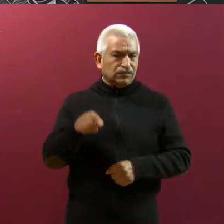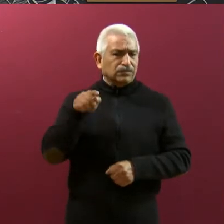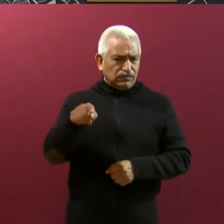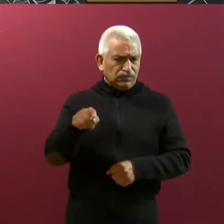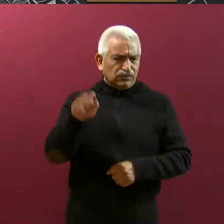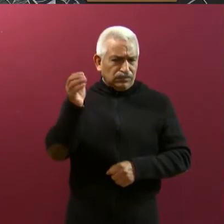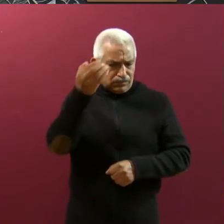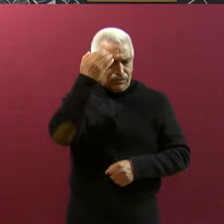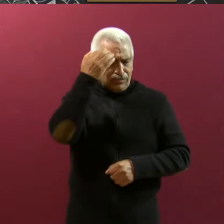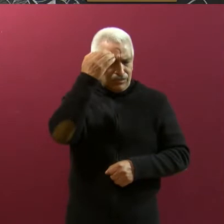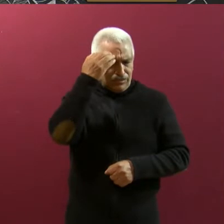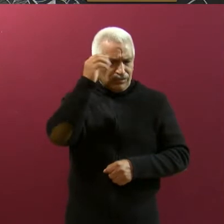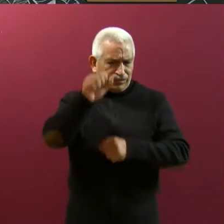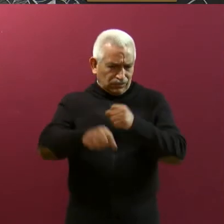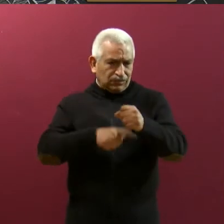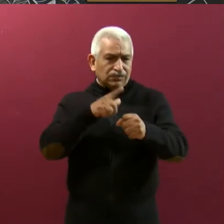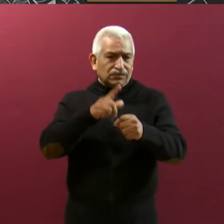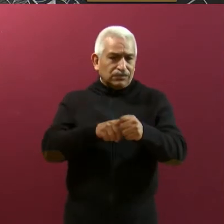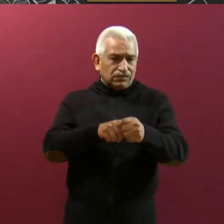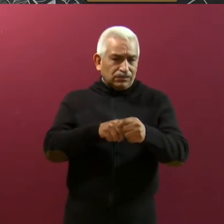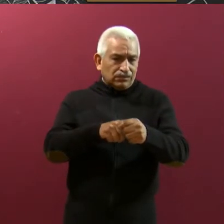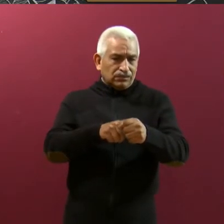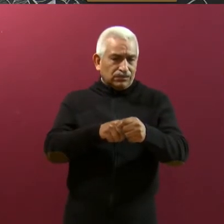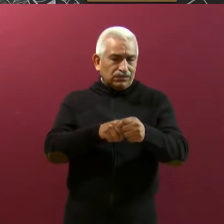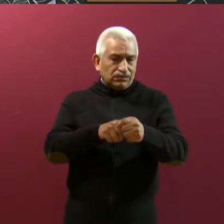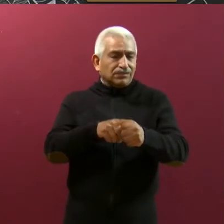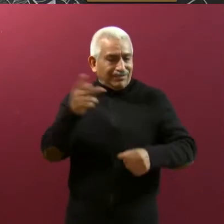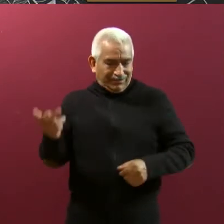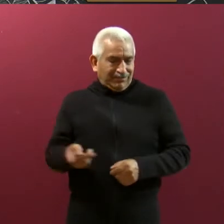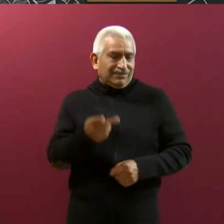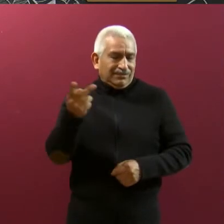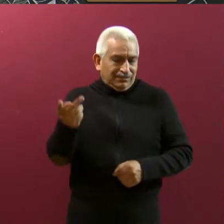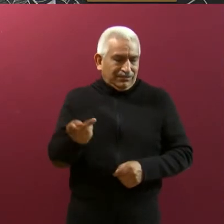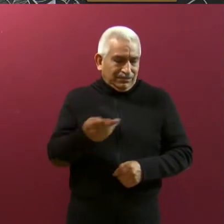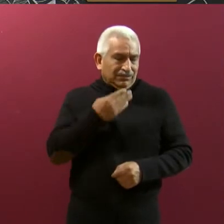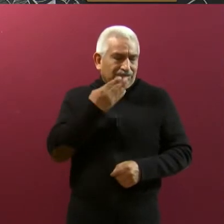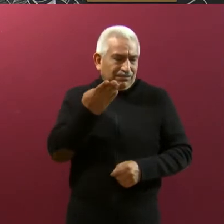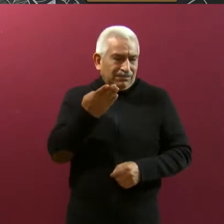animales conoces? Muy buenas preguntas, ¿verdad?